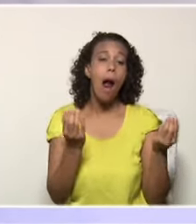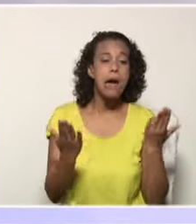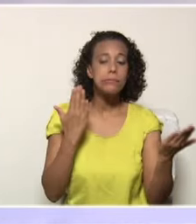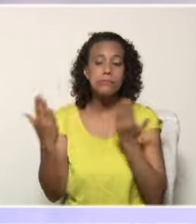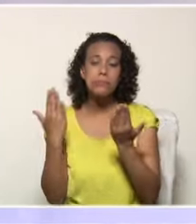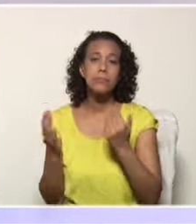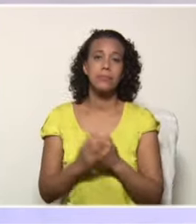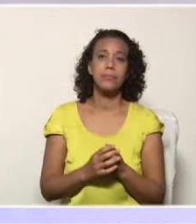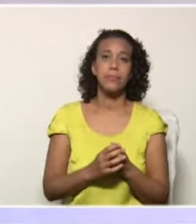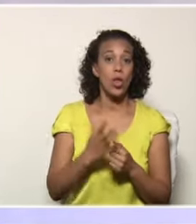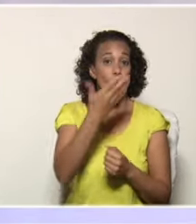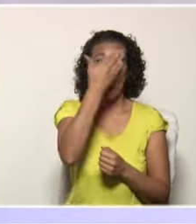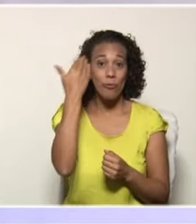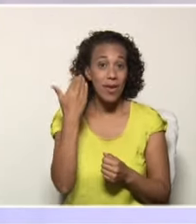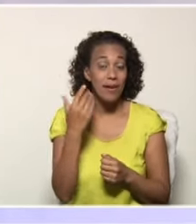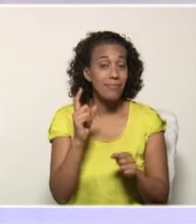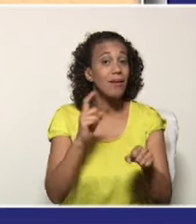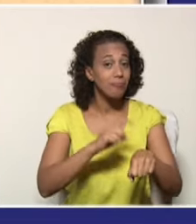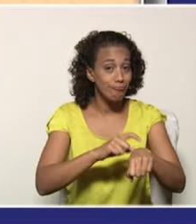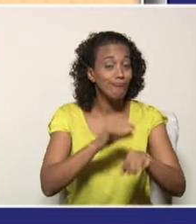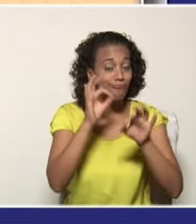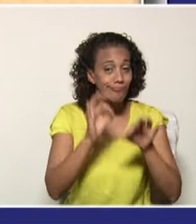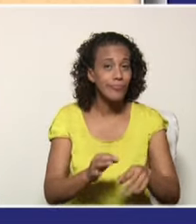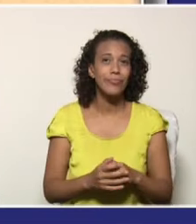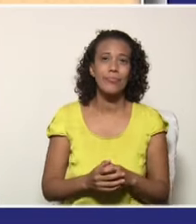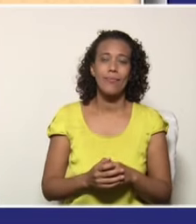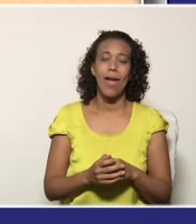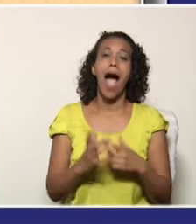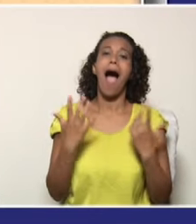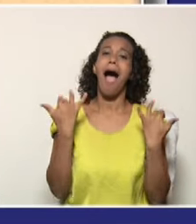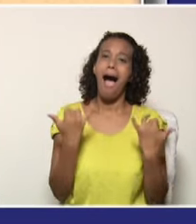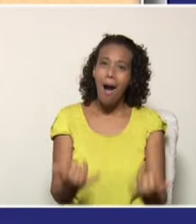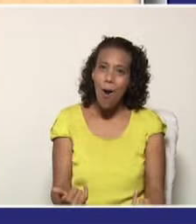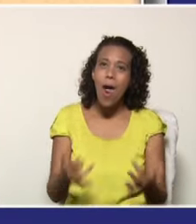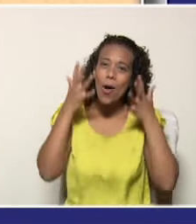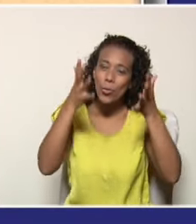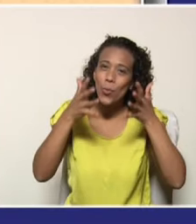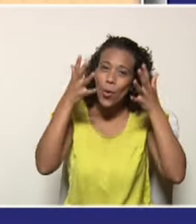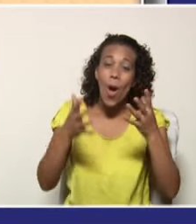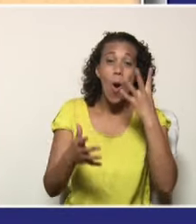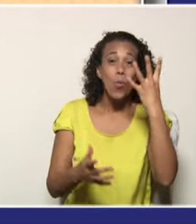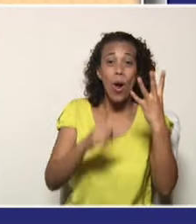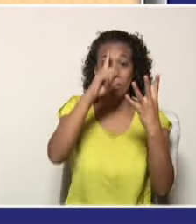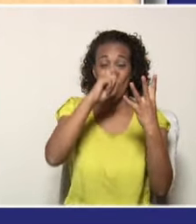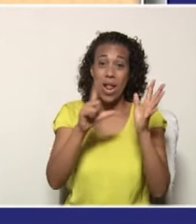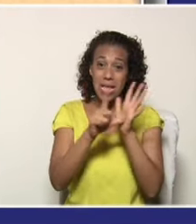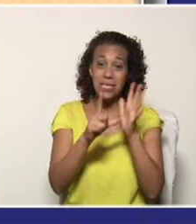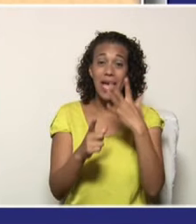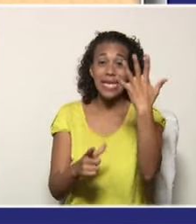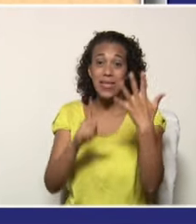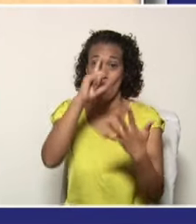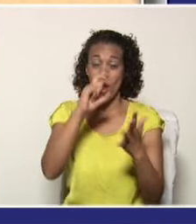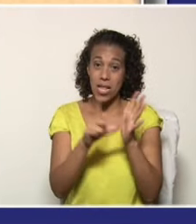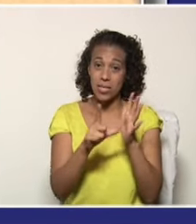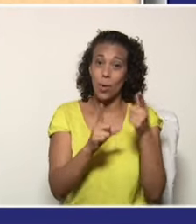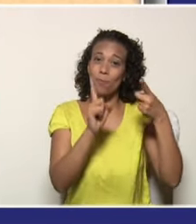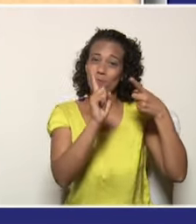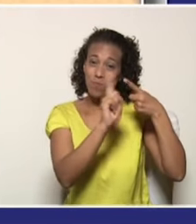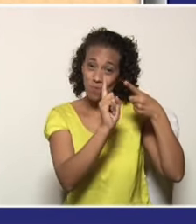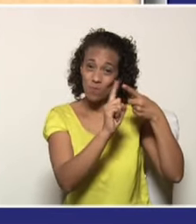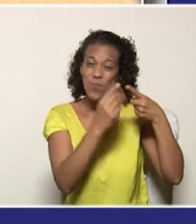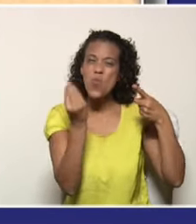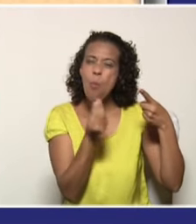esto. No olviden ese pequeño detalle. Vamos a la actividad evaluativa esta semana para cuarto y quinto año. Vamos a elaborar un